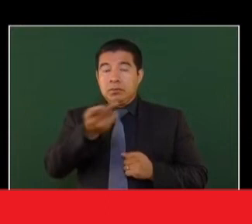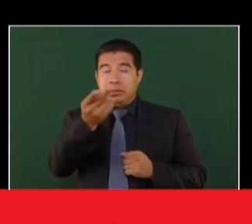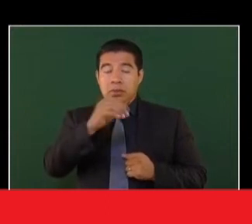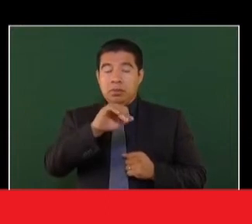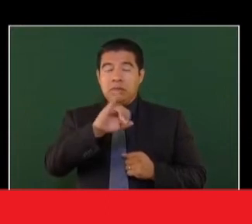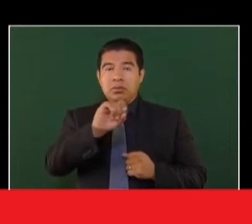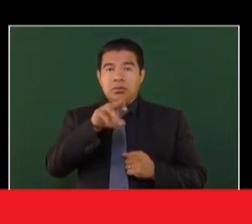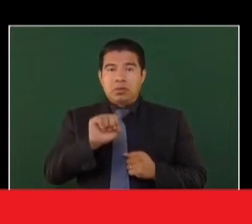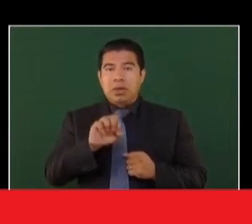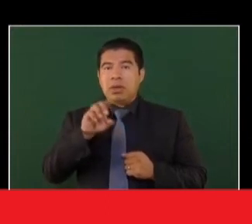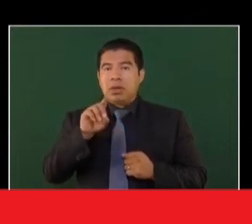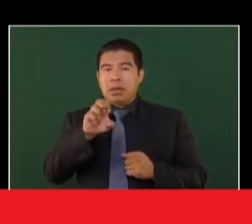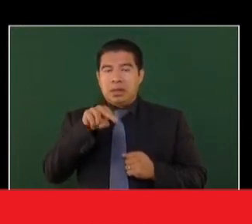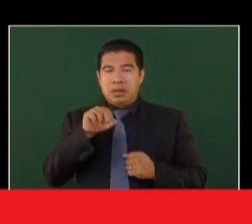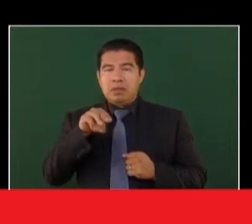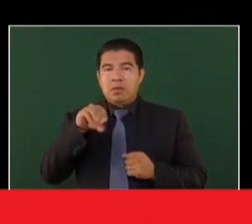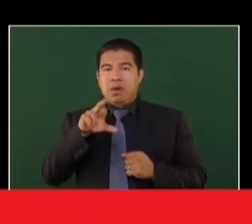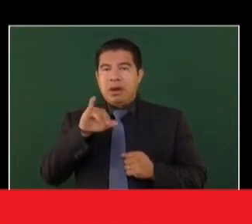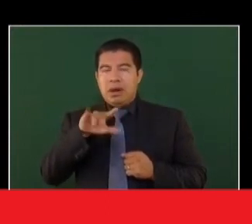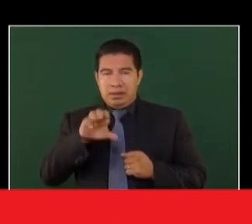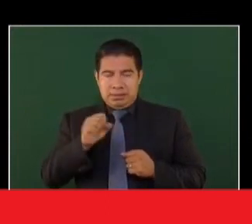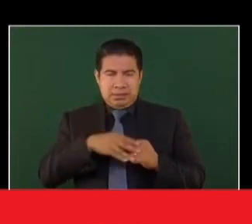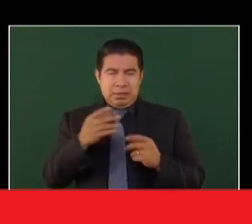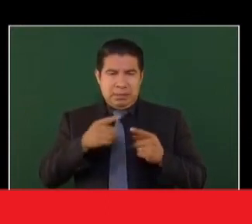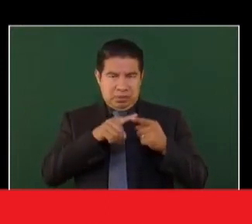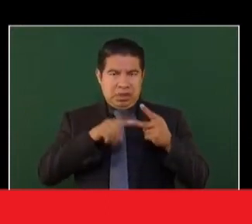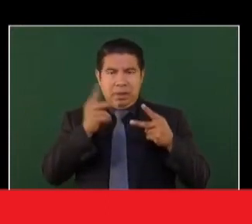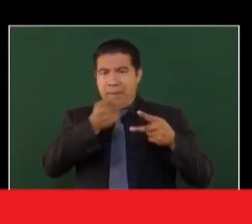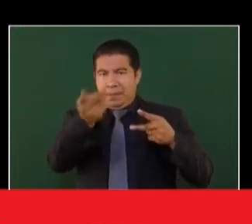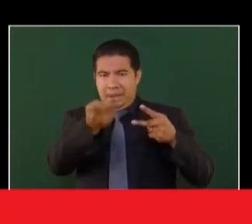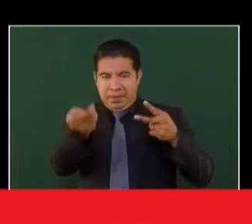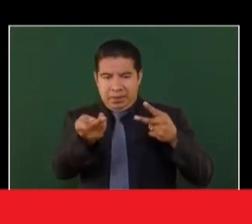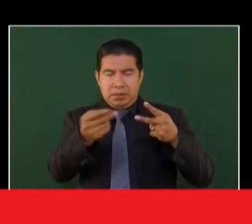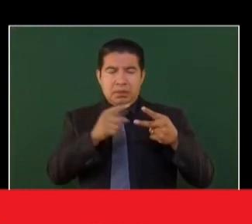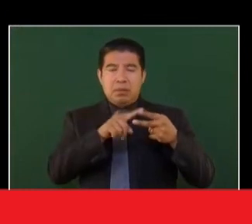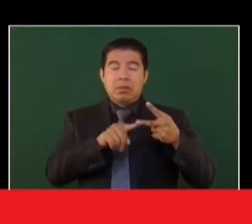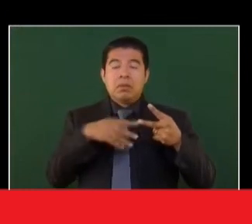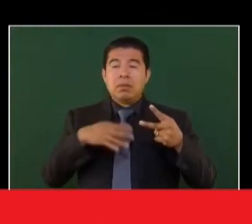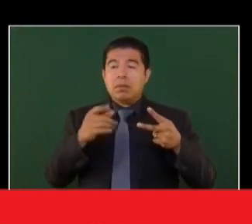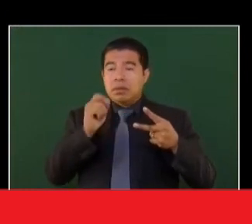no lo puedo permitir porque no puede